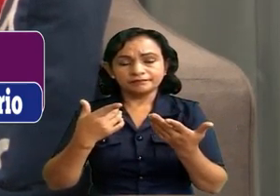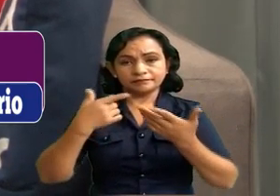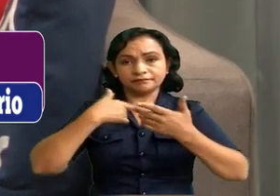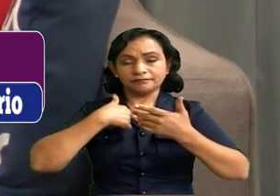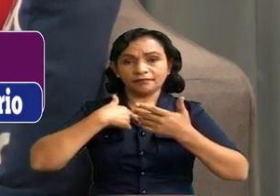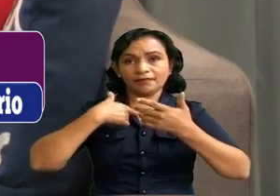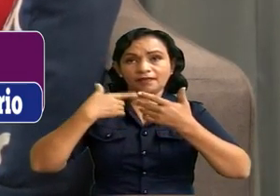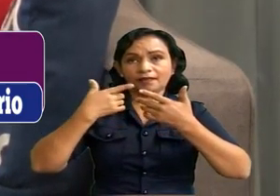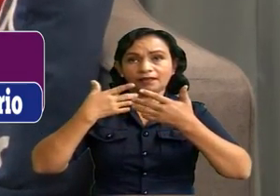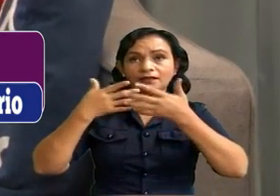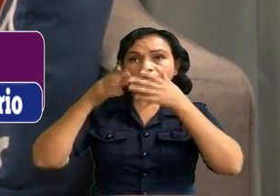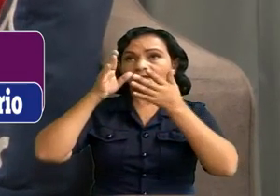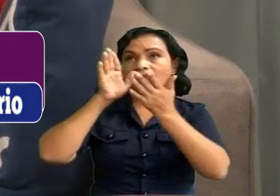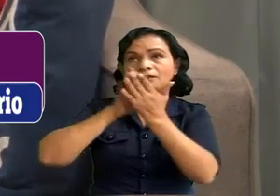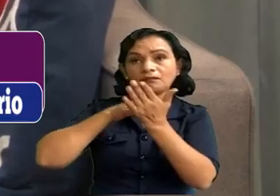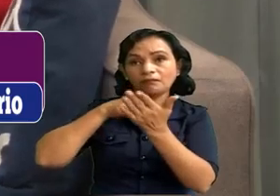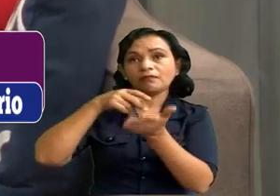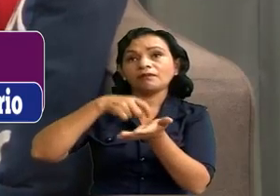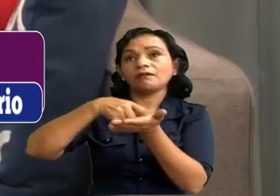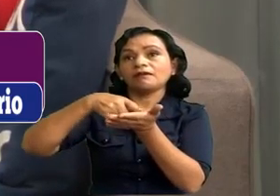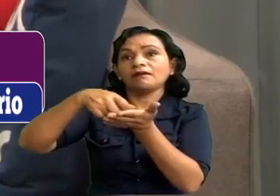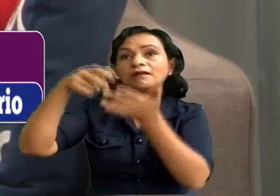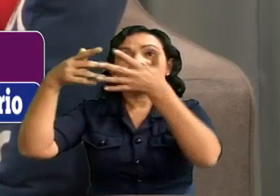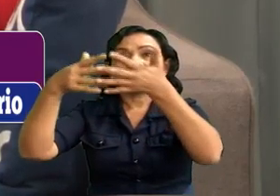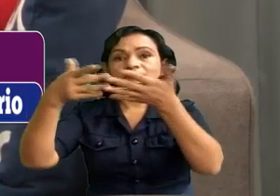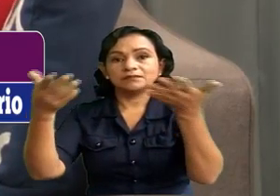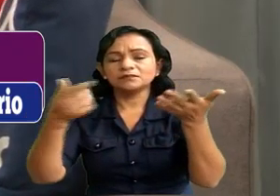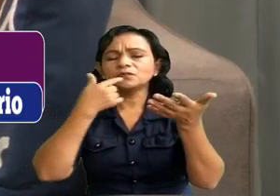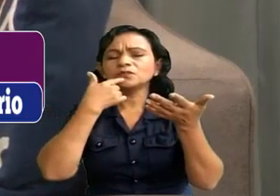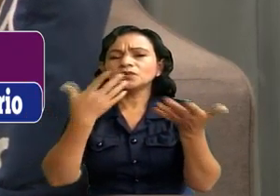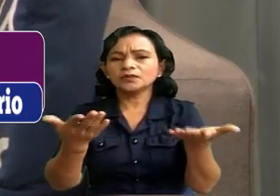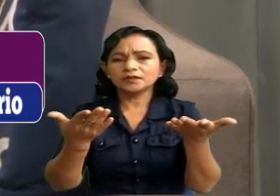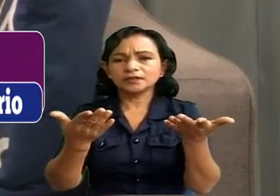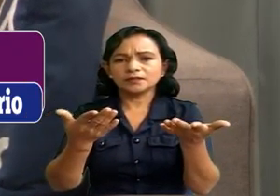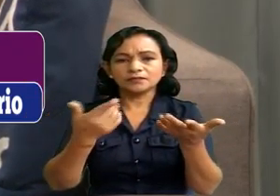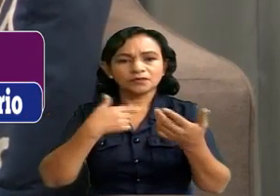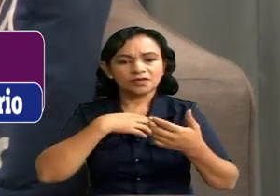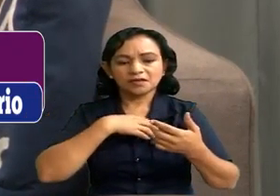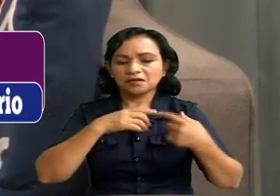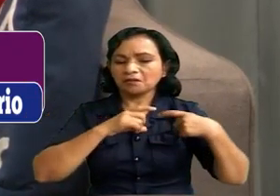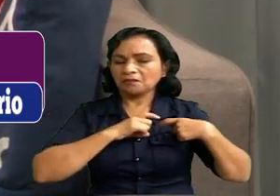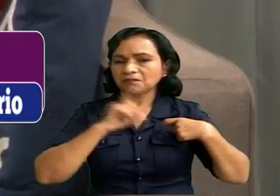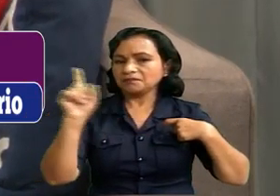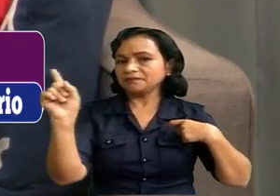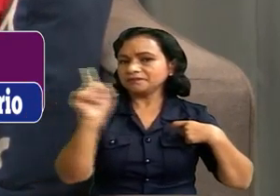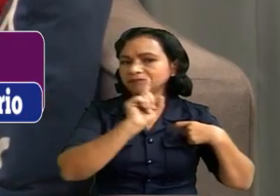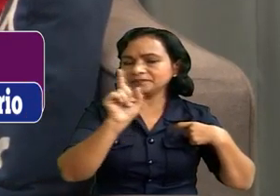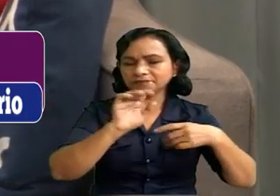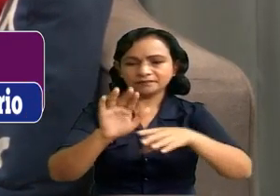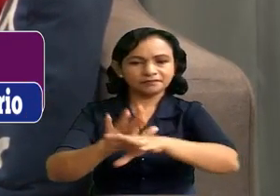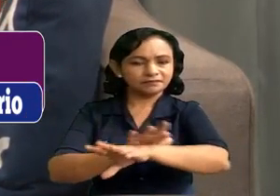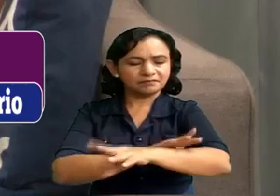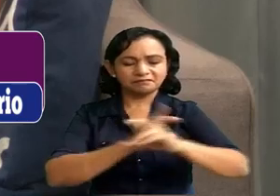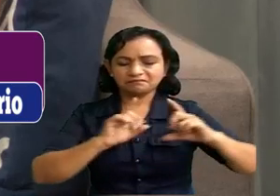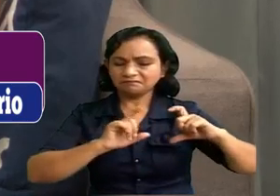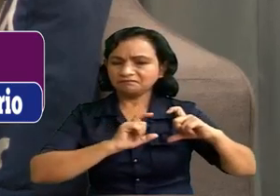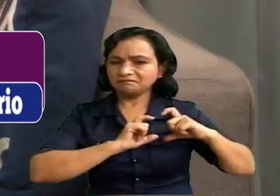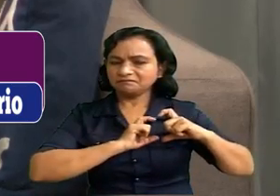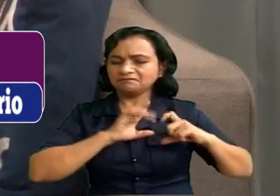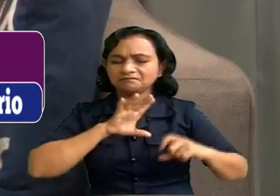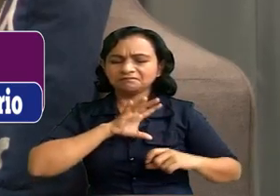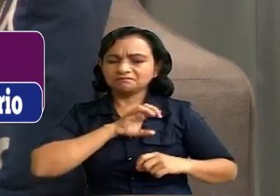imperial. ¿Y por qué no lo hicieron? Porque no les nace del corazón, porque no sienten en su corazón el